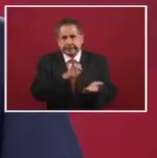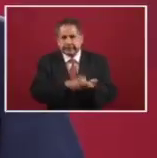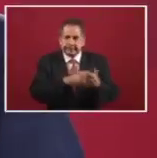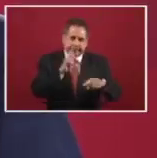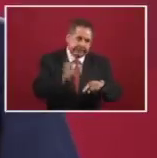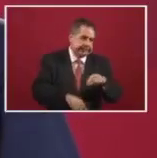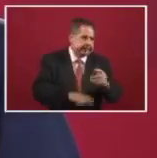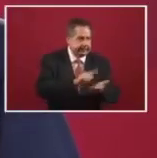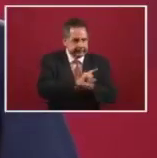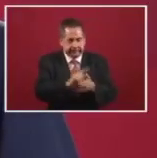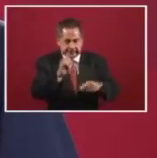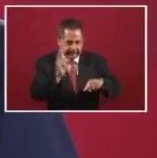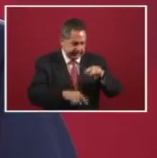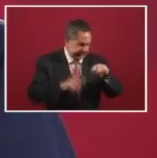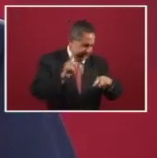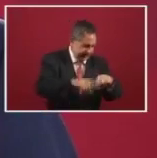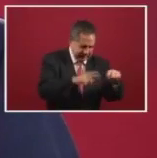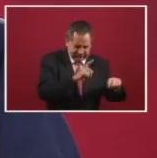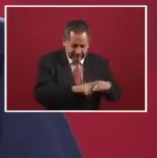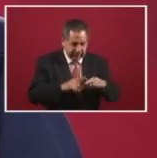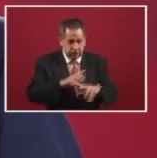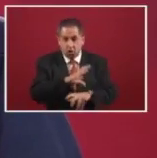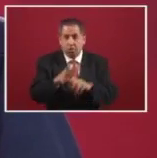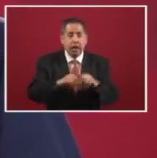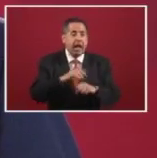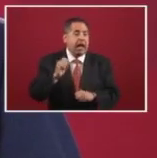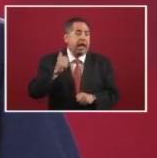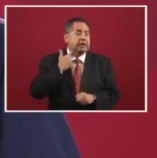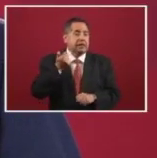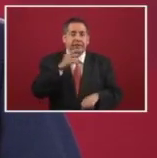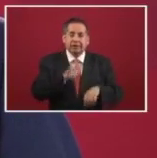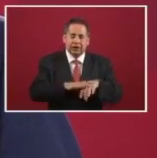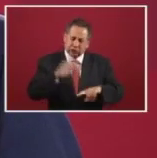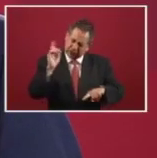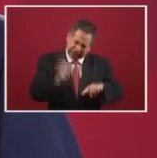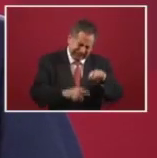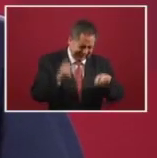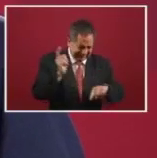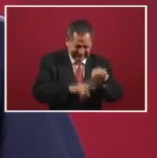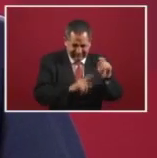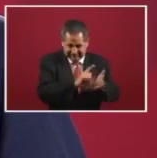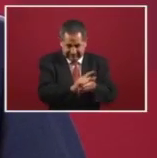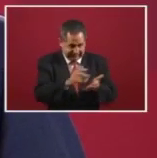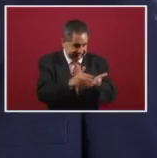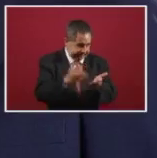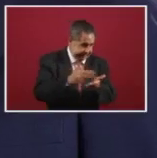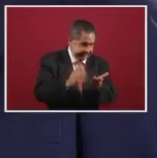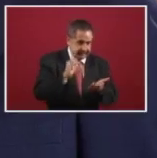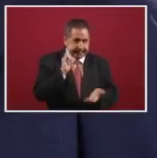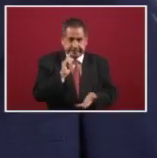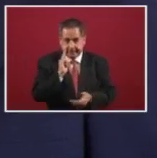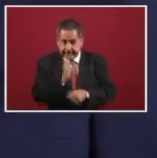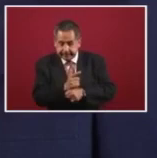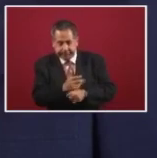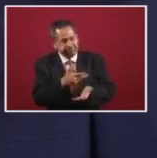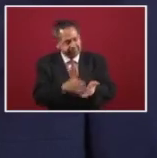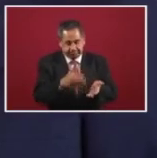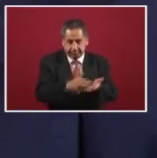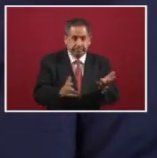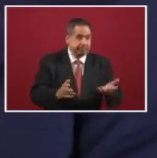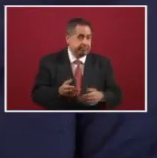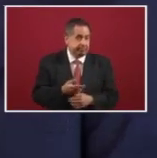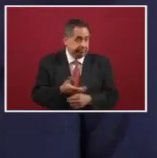limpiando de toda la administración de reclusorios y desde luego